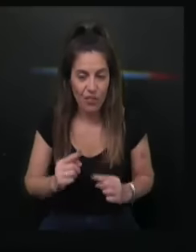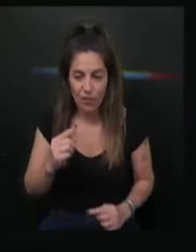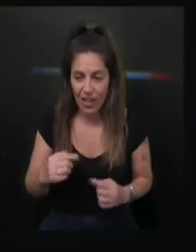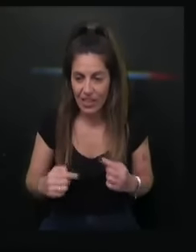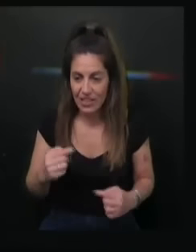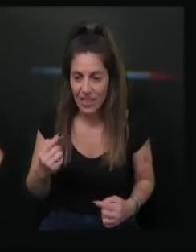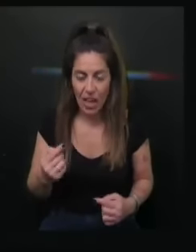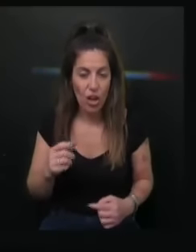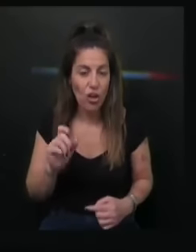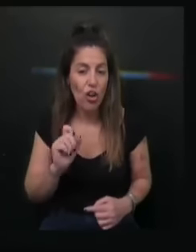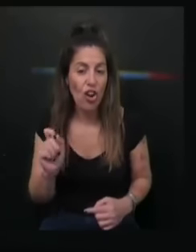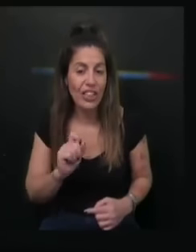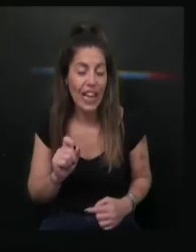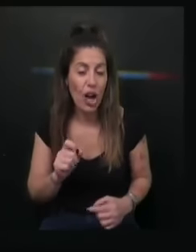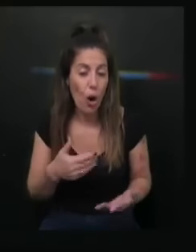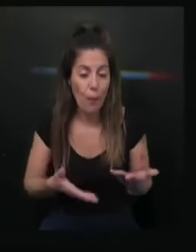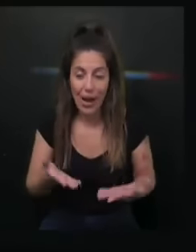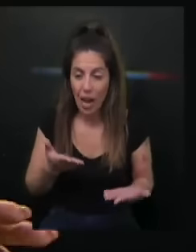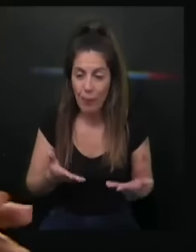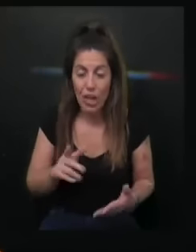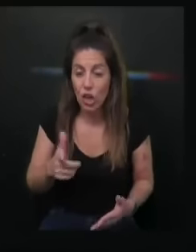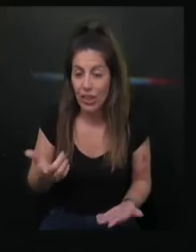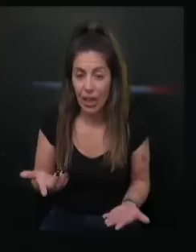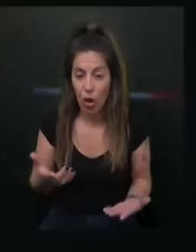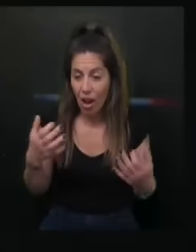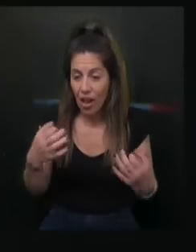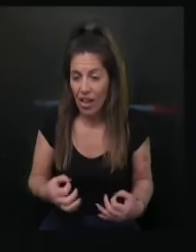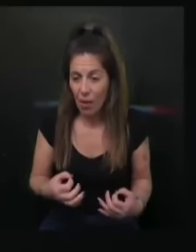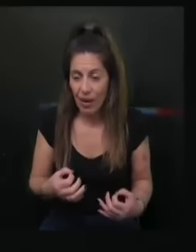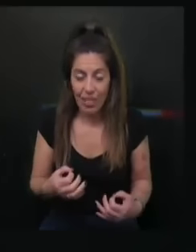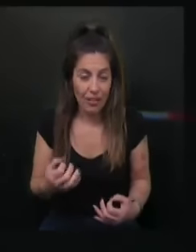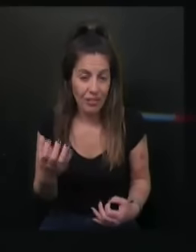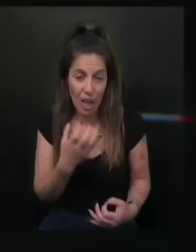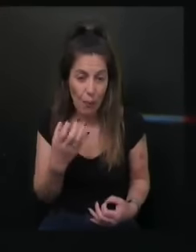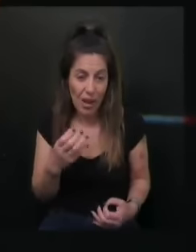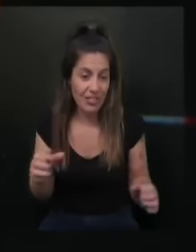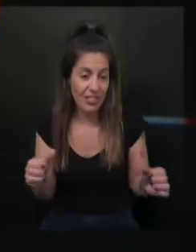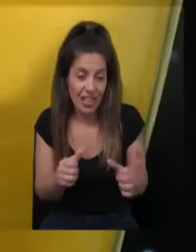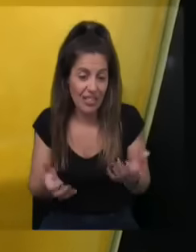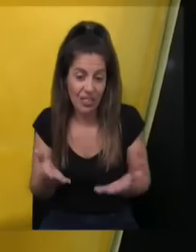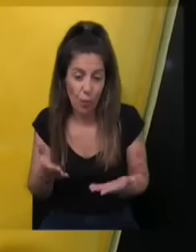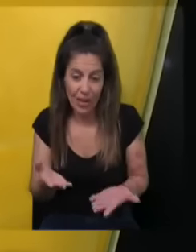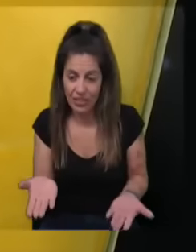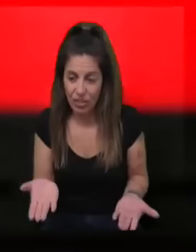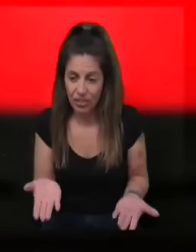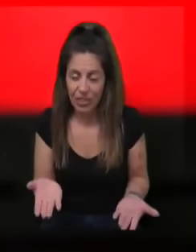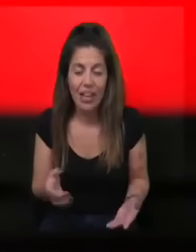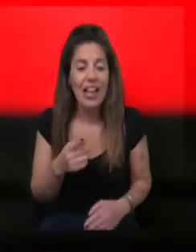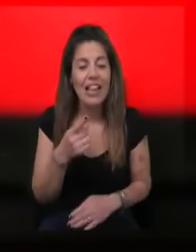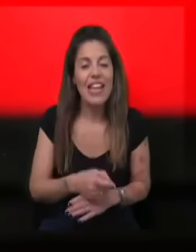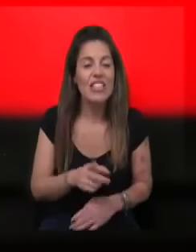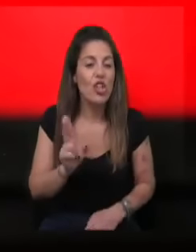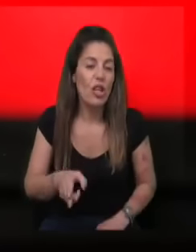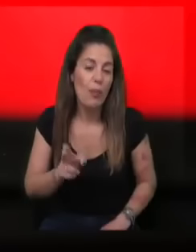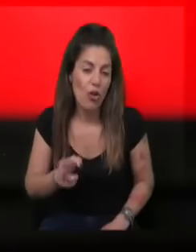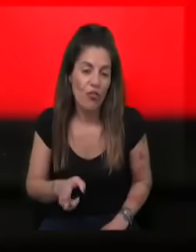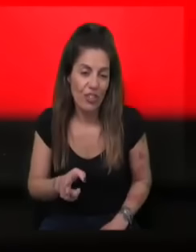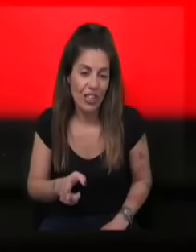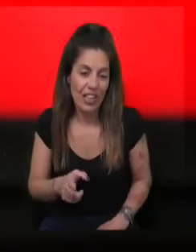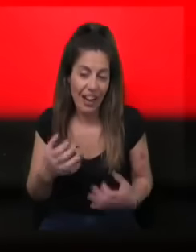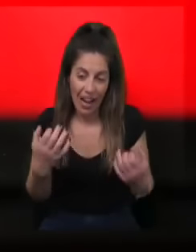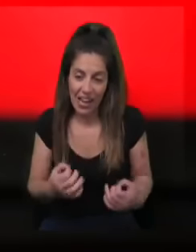nadie no tengo con quién compararme la verdad me parece bochornoso si se la decisión de prohibir es en